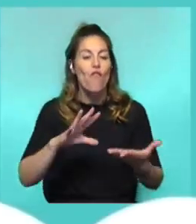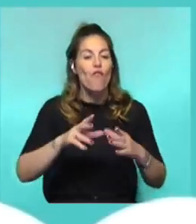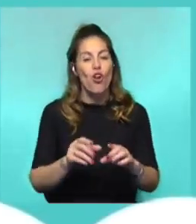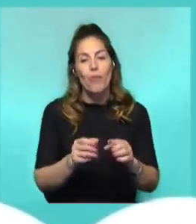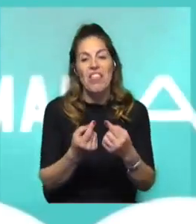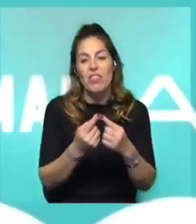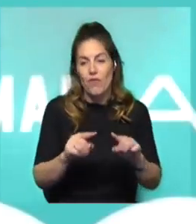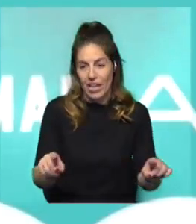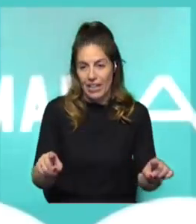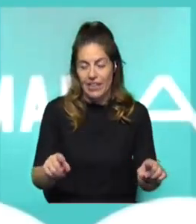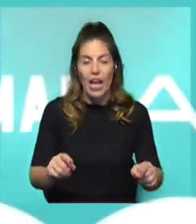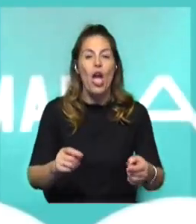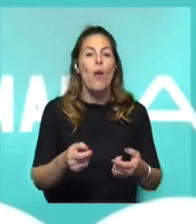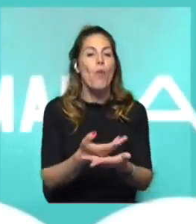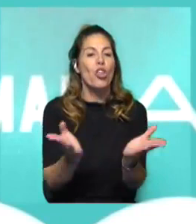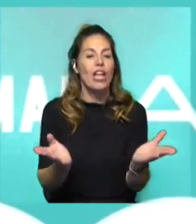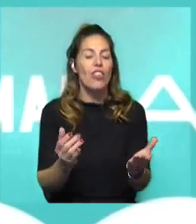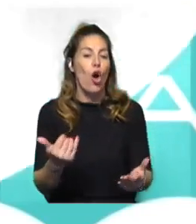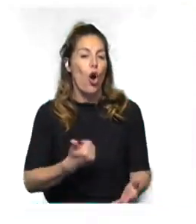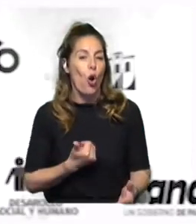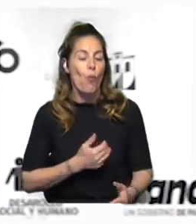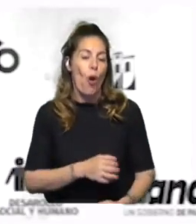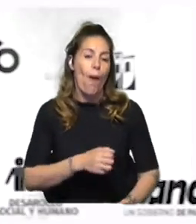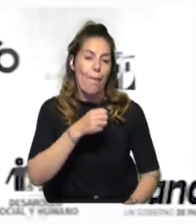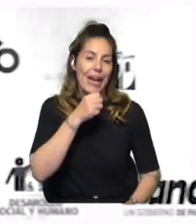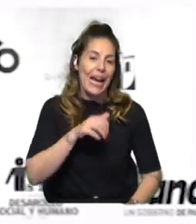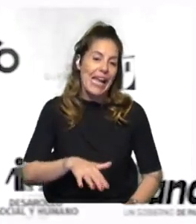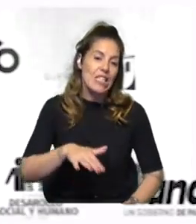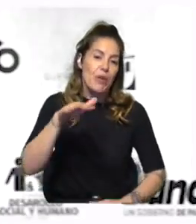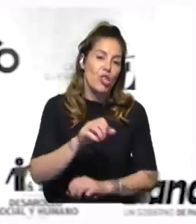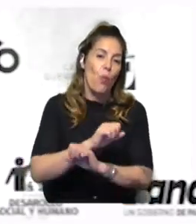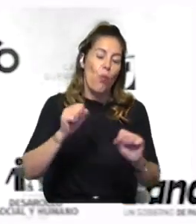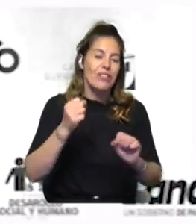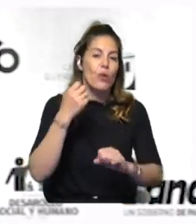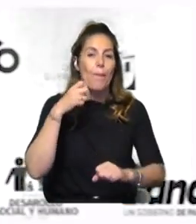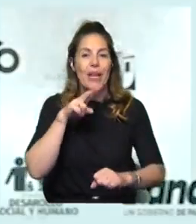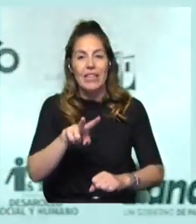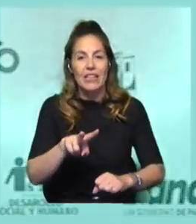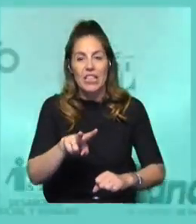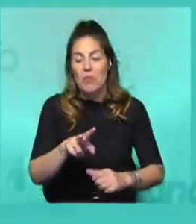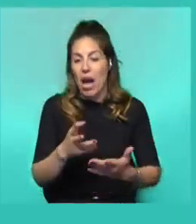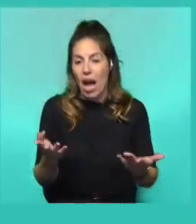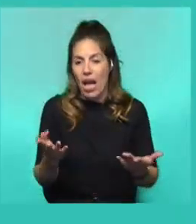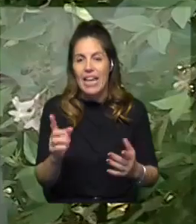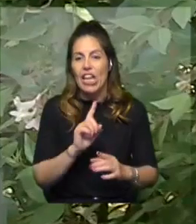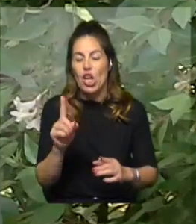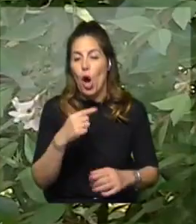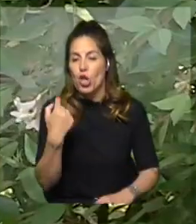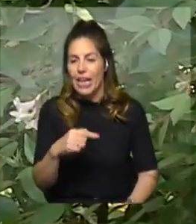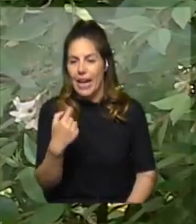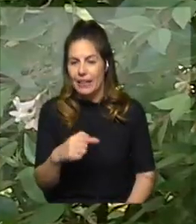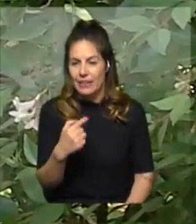alternativas, mostrando cómo el envejecimiento puede ser una perspectiva vital que no sea